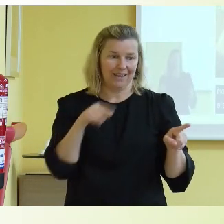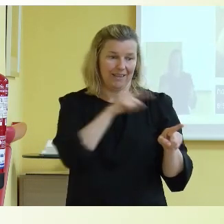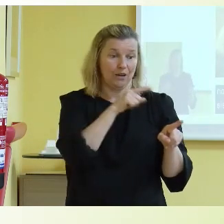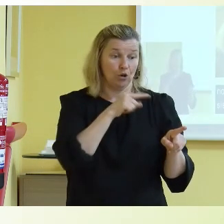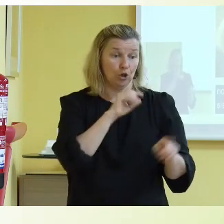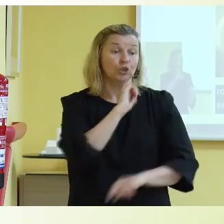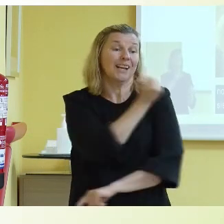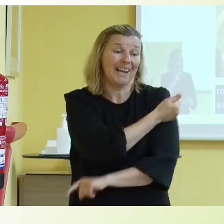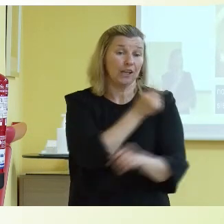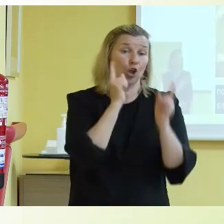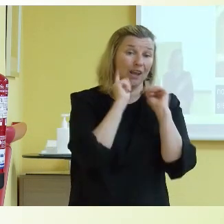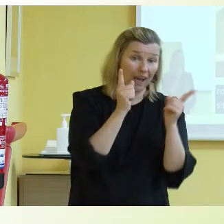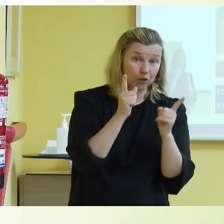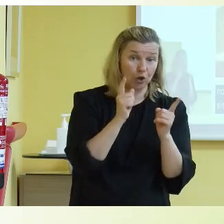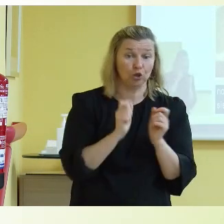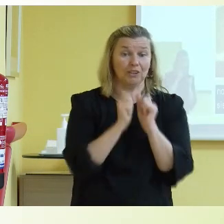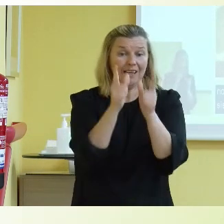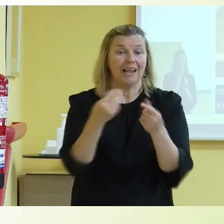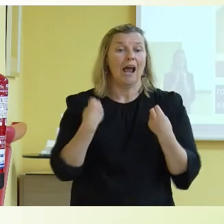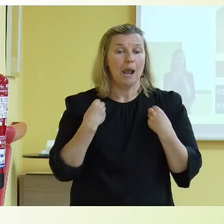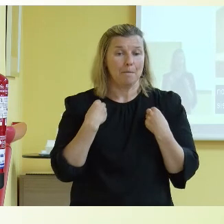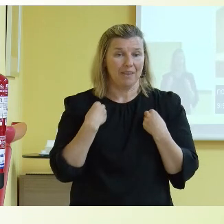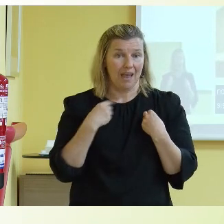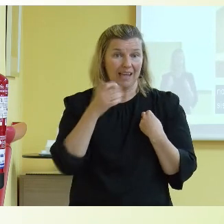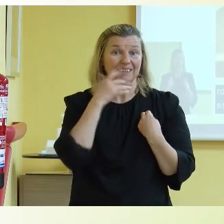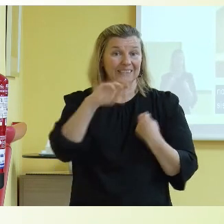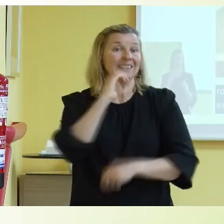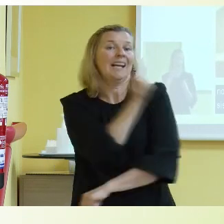de casos y a facilitar a la vida a las personas que se registran.